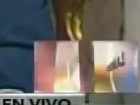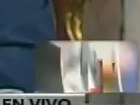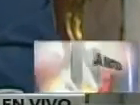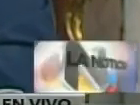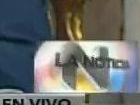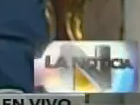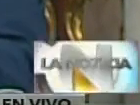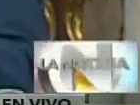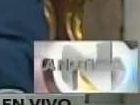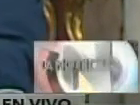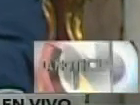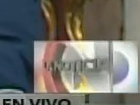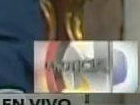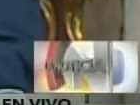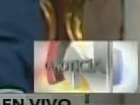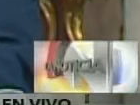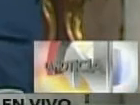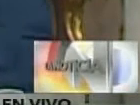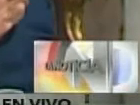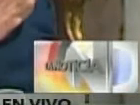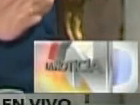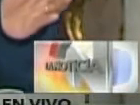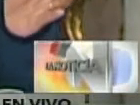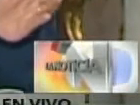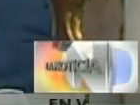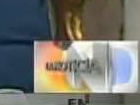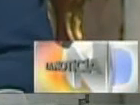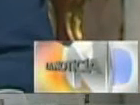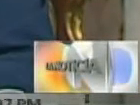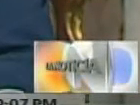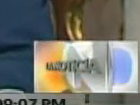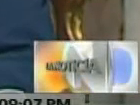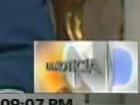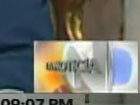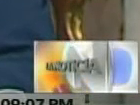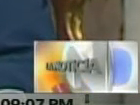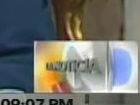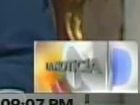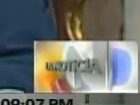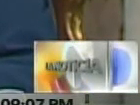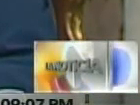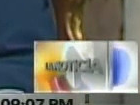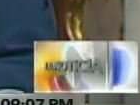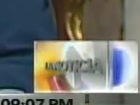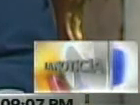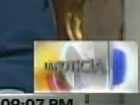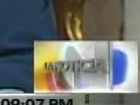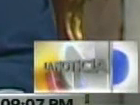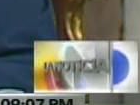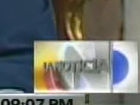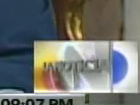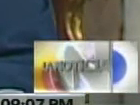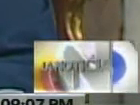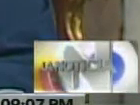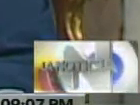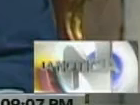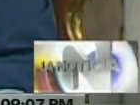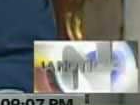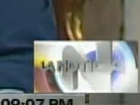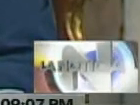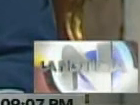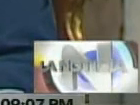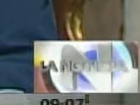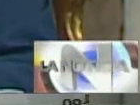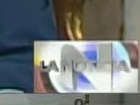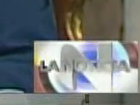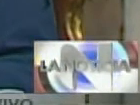productivas, que rompan los paradigmas y los esquemas que hemos tenido hasta ahora. Rompámoslo. Uno de los instrumentos para